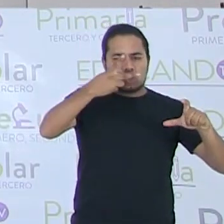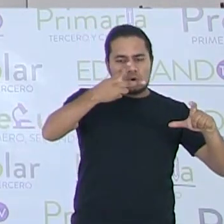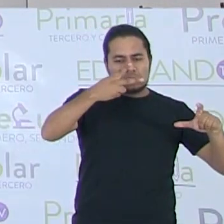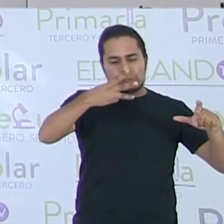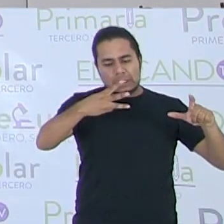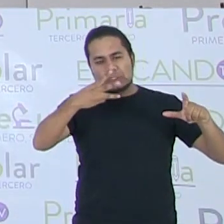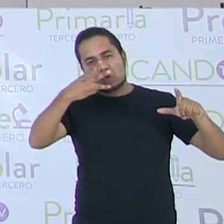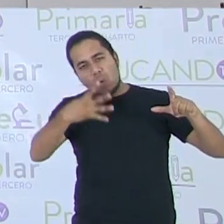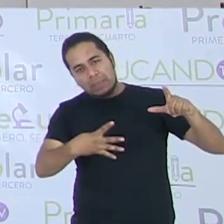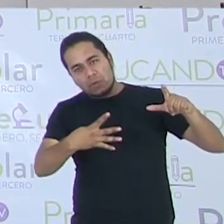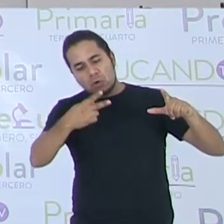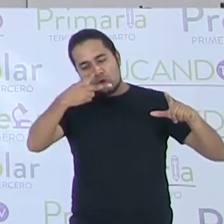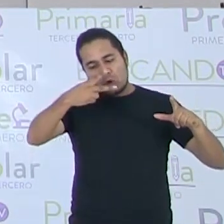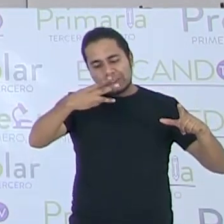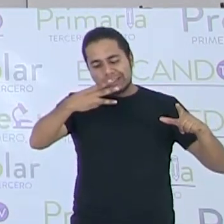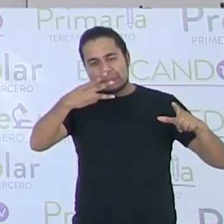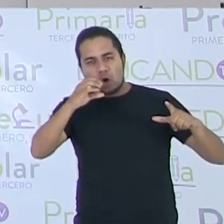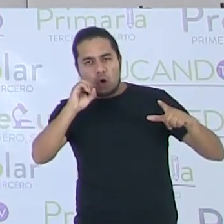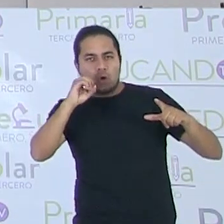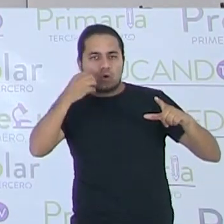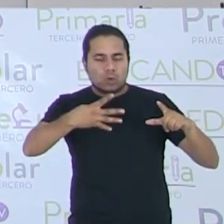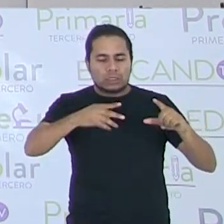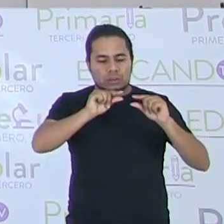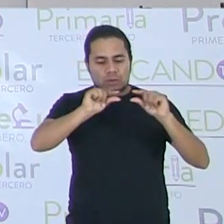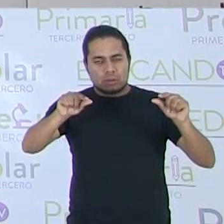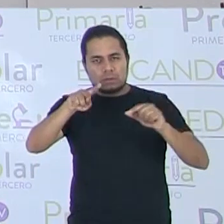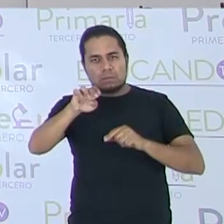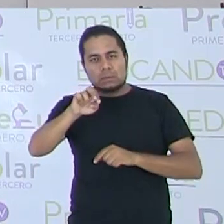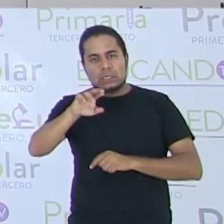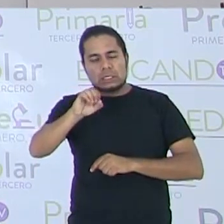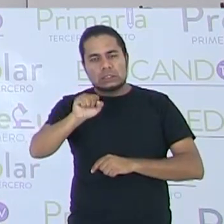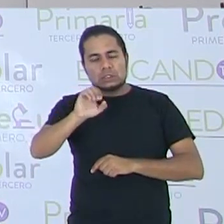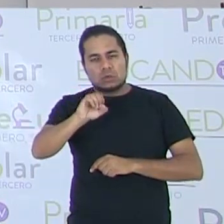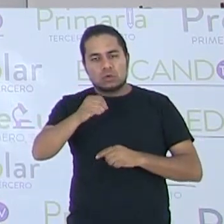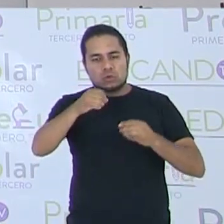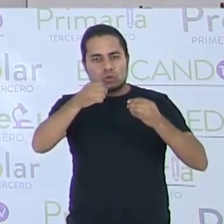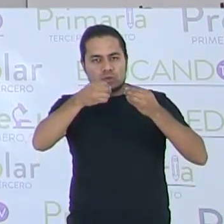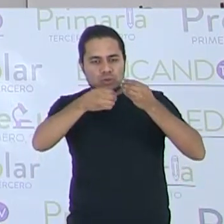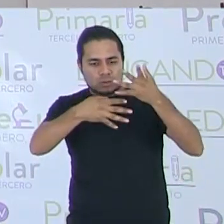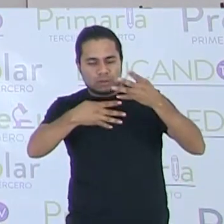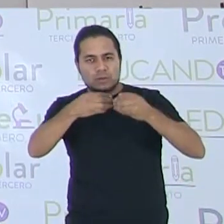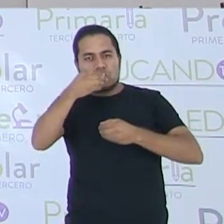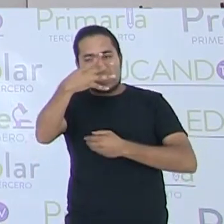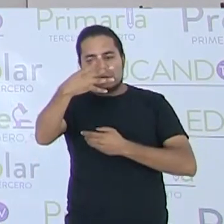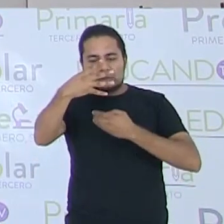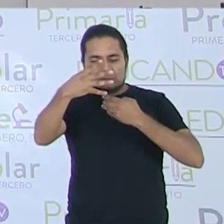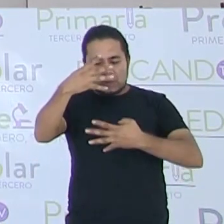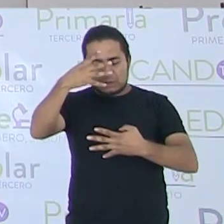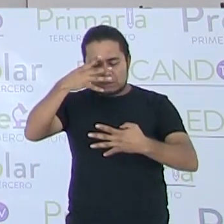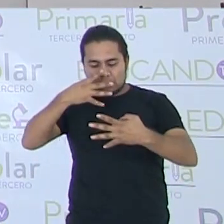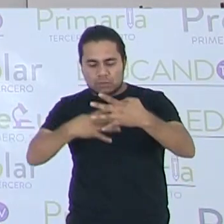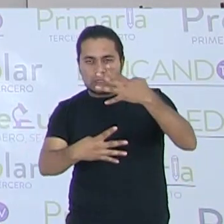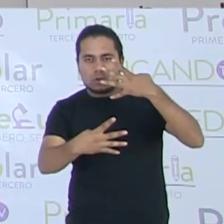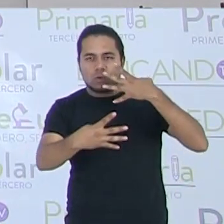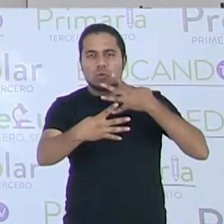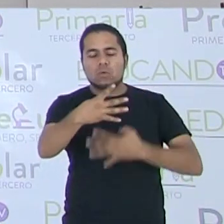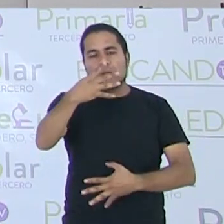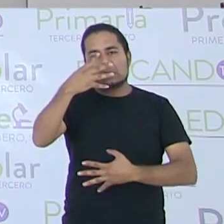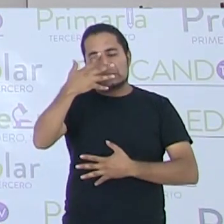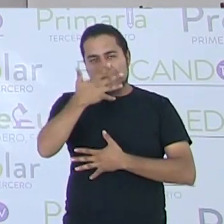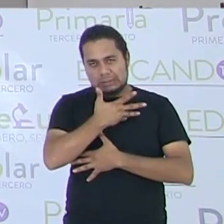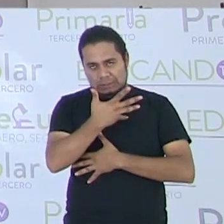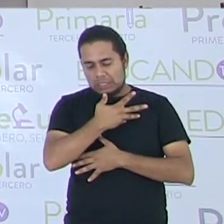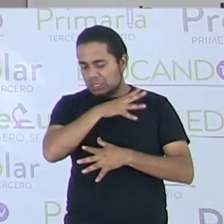4 versos. Estas estrofas todas tienen 4, miren. 1, 2, 3